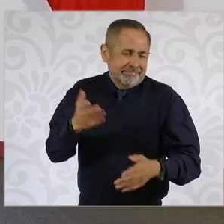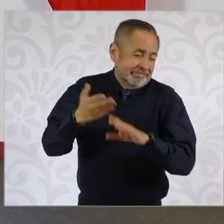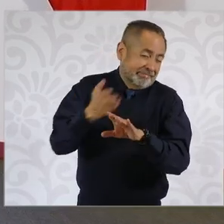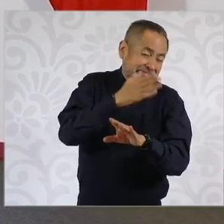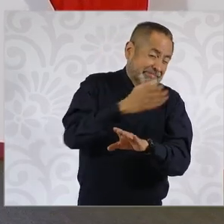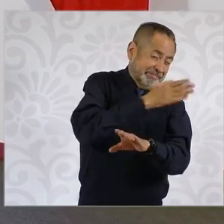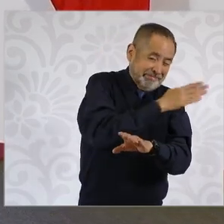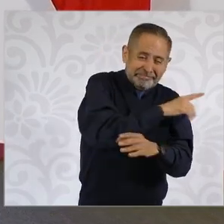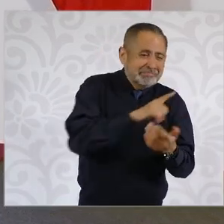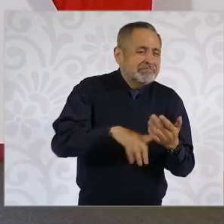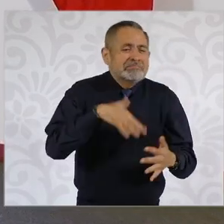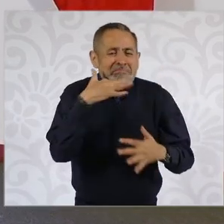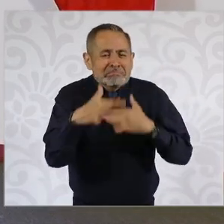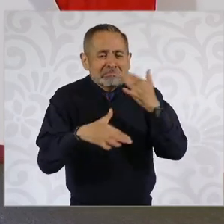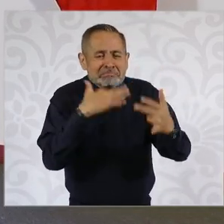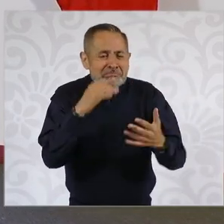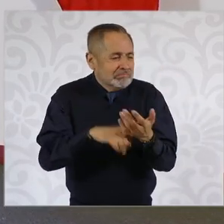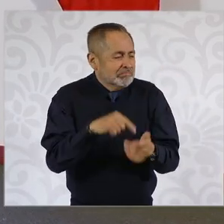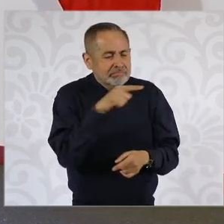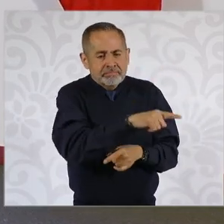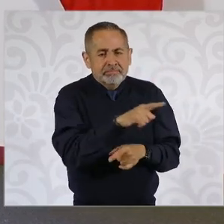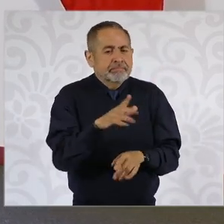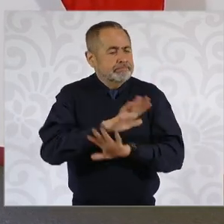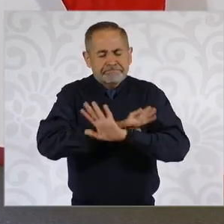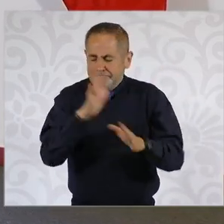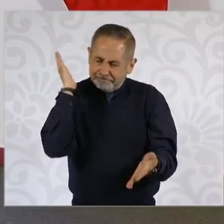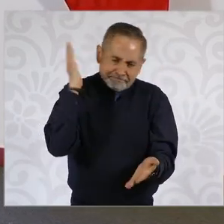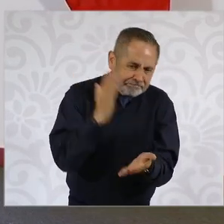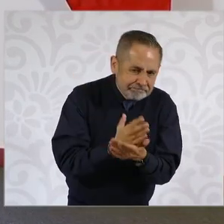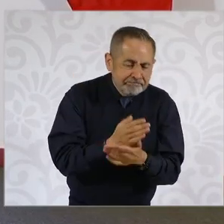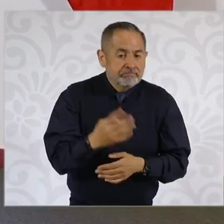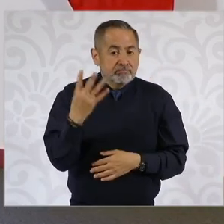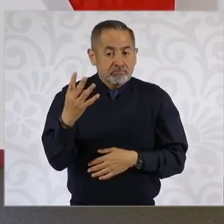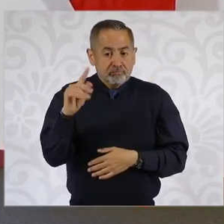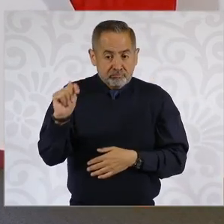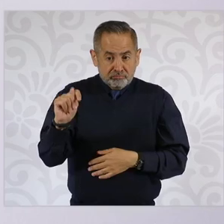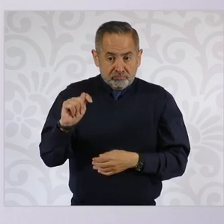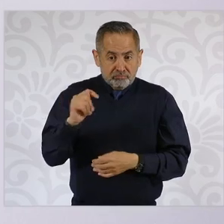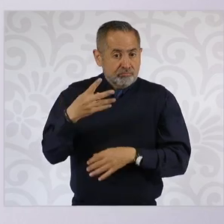privilegios. Eso es lo que se rompe con la Cuarta Transformación.